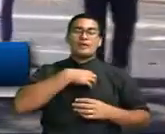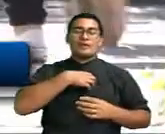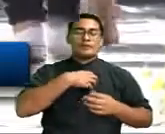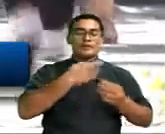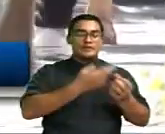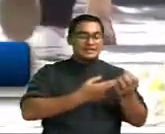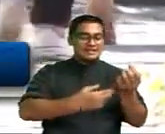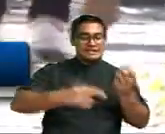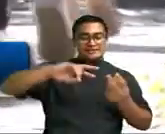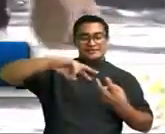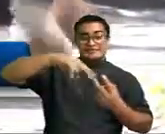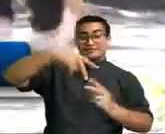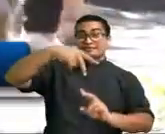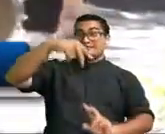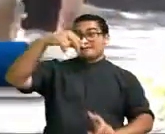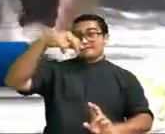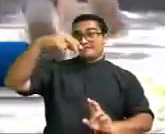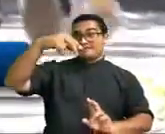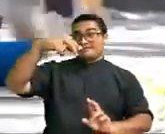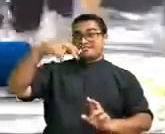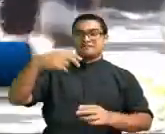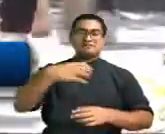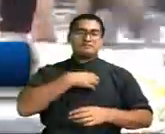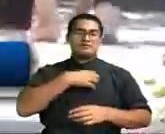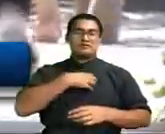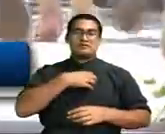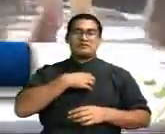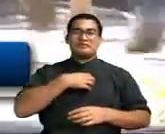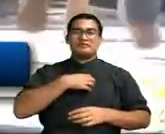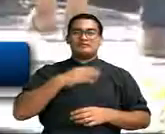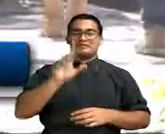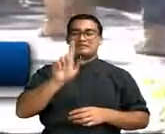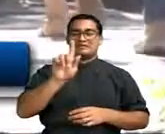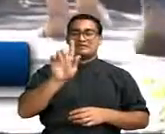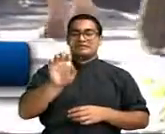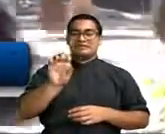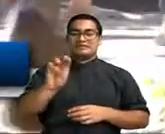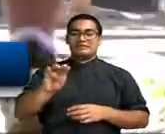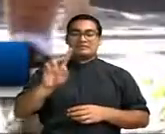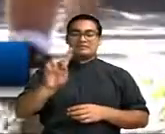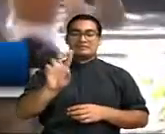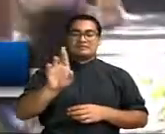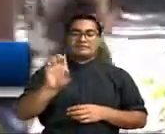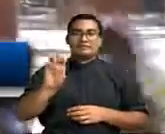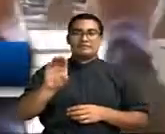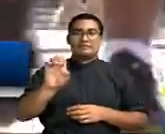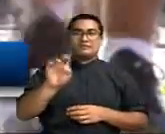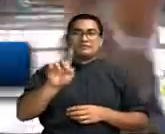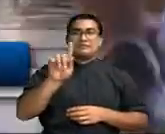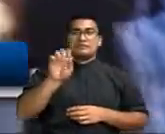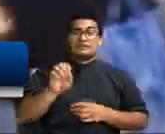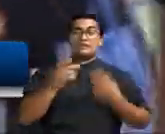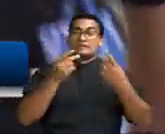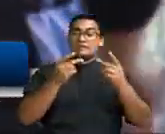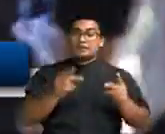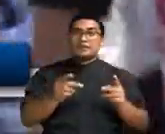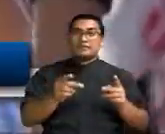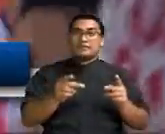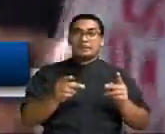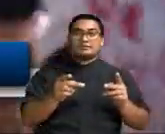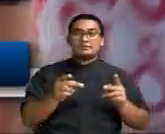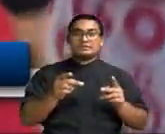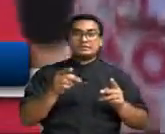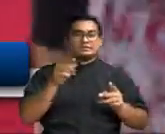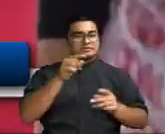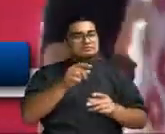ese tipo de temperamento, eso es normal. Pero donde ya esto ya se transforma en un problema